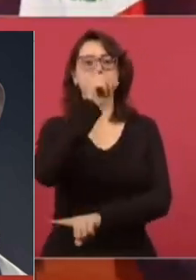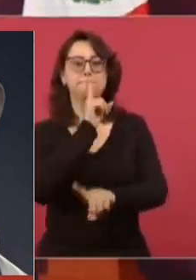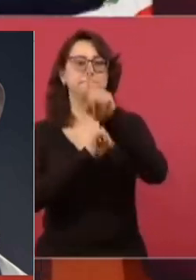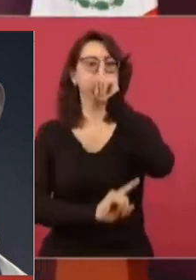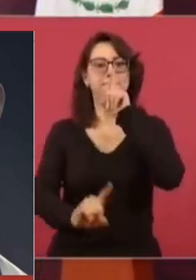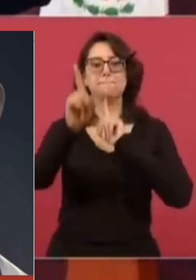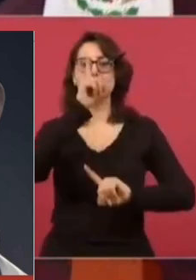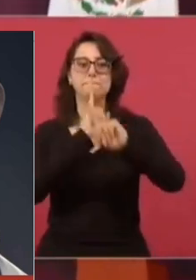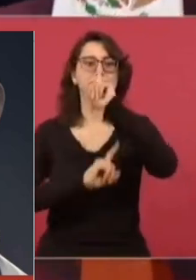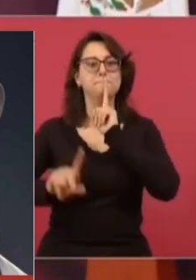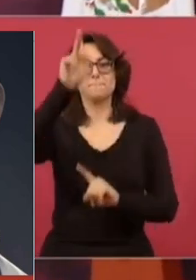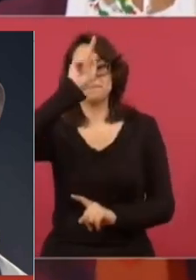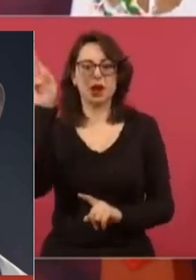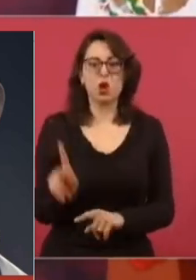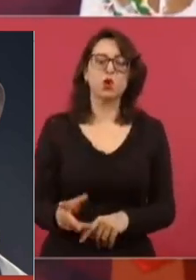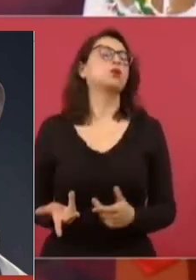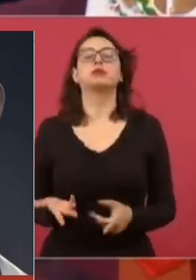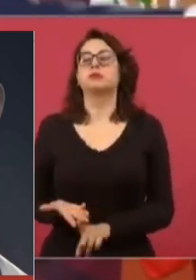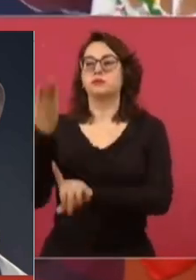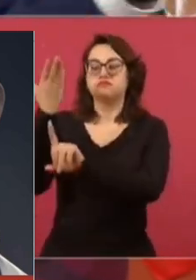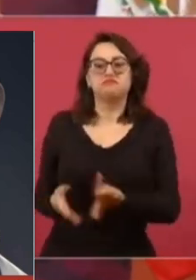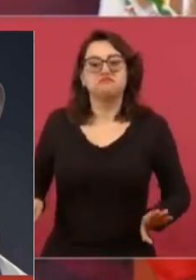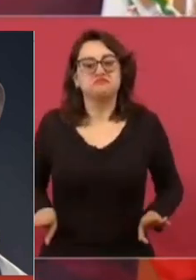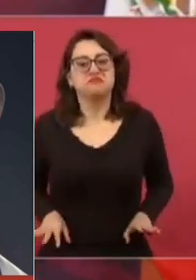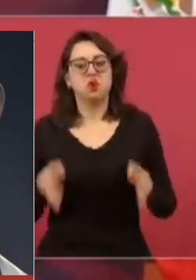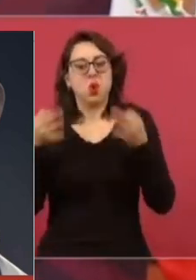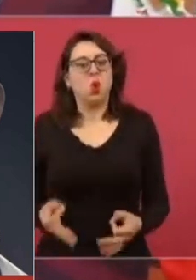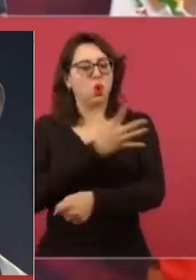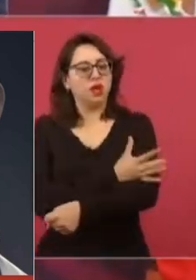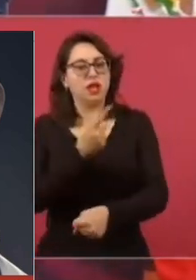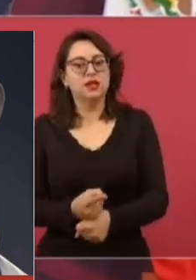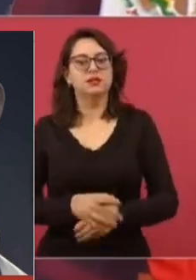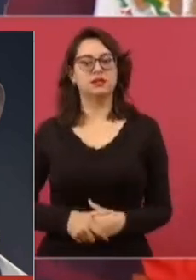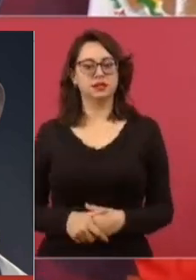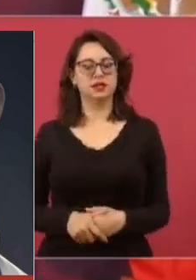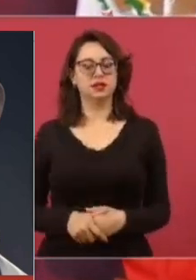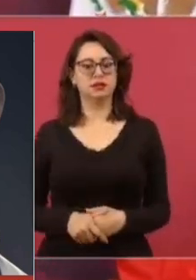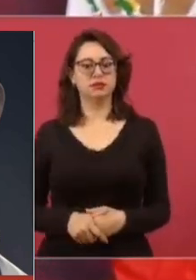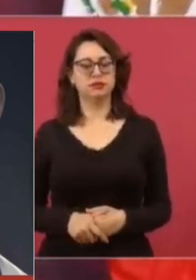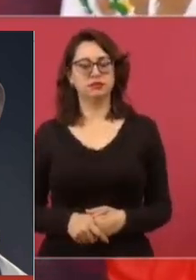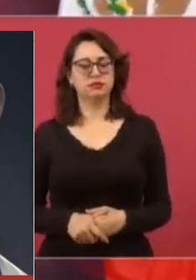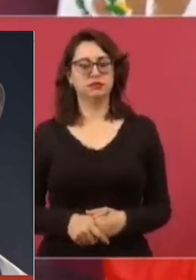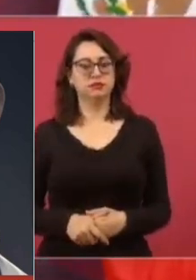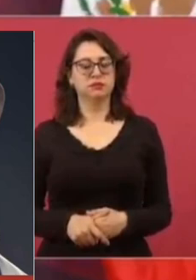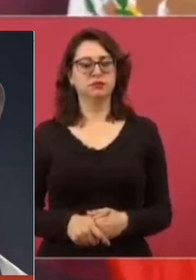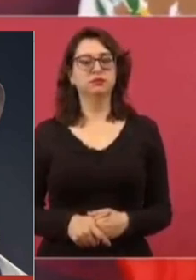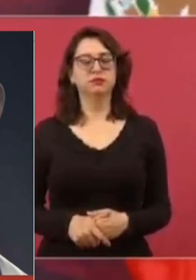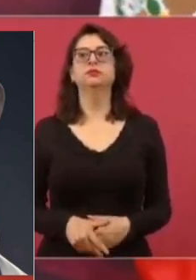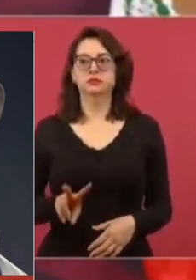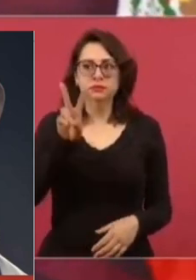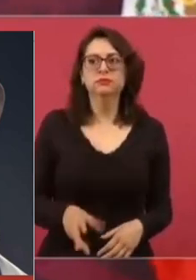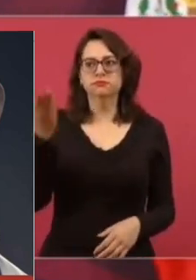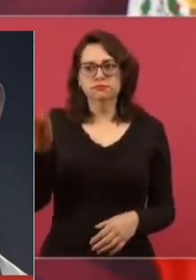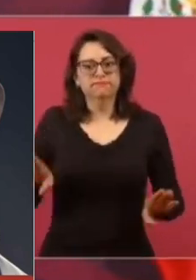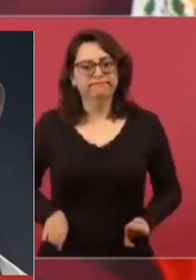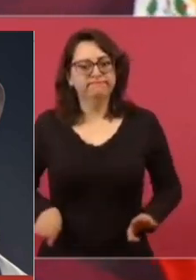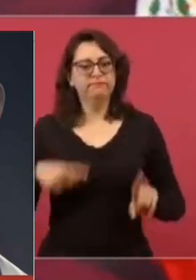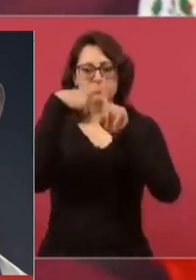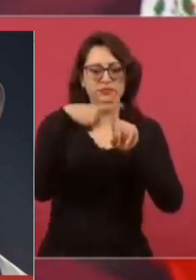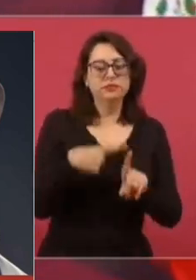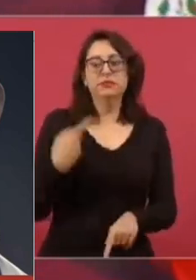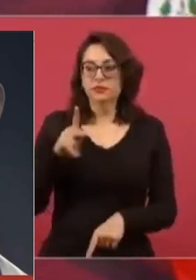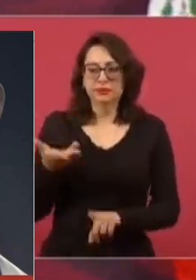no, no estaría tratando el asunto, estaría diciendo que tiene otras, otros méritos, otras virtudes. No, es honesta. O